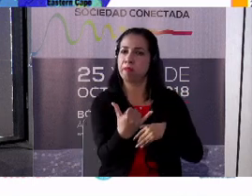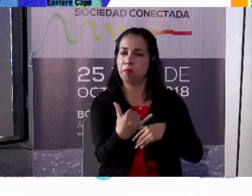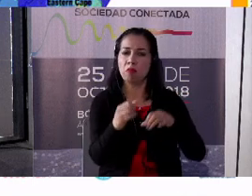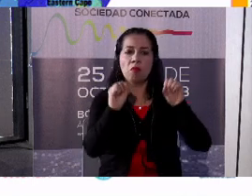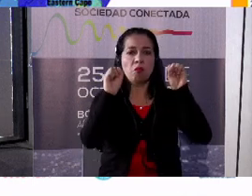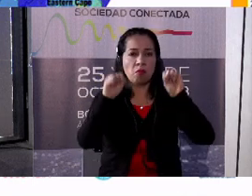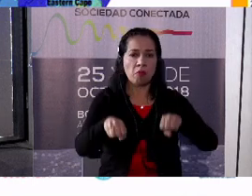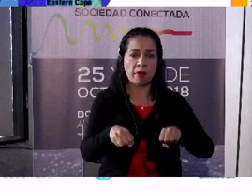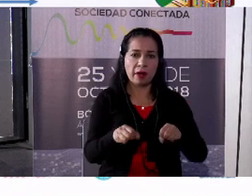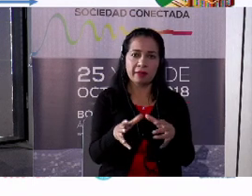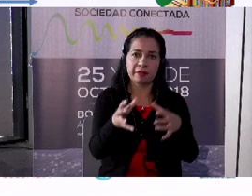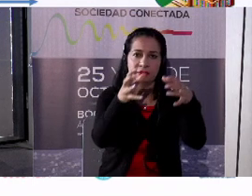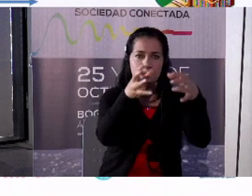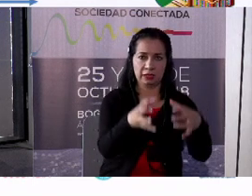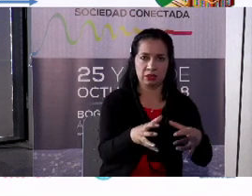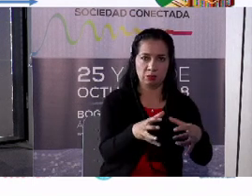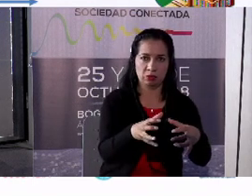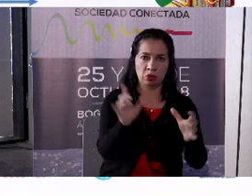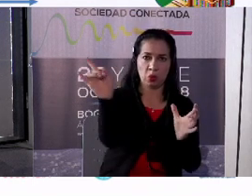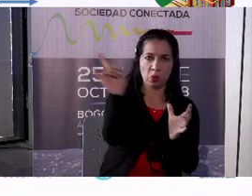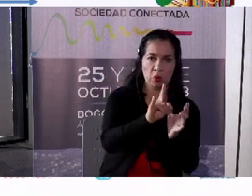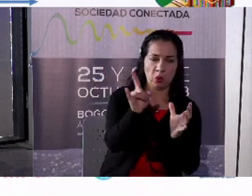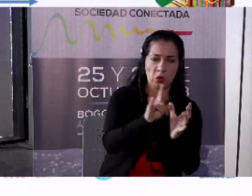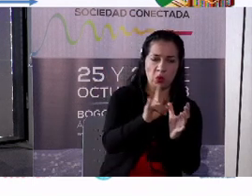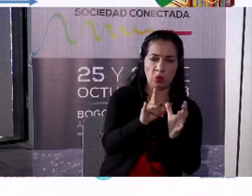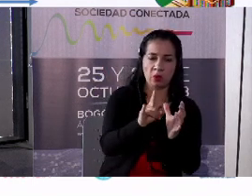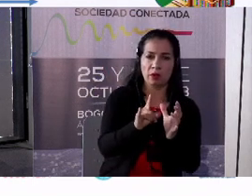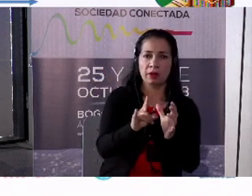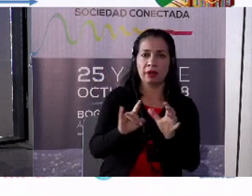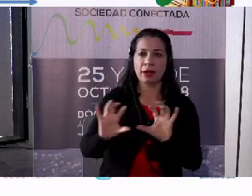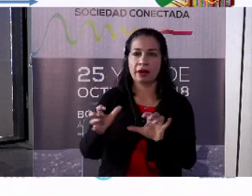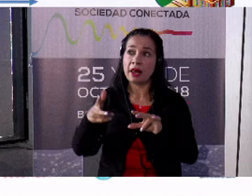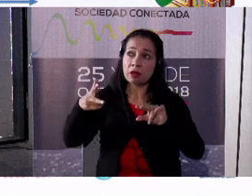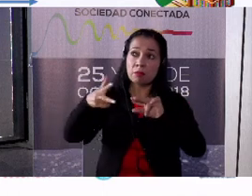dispositivo que no podría tener interferencia de